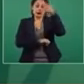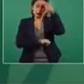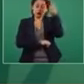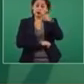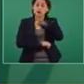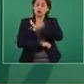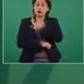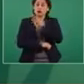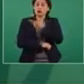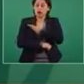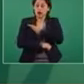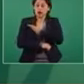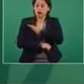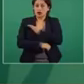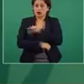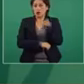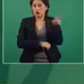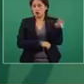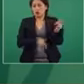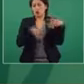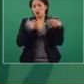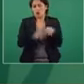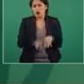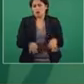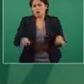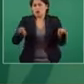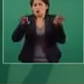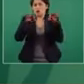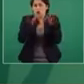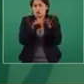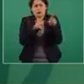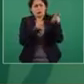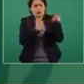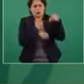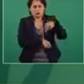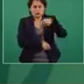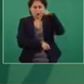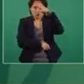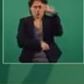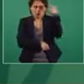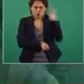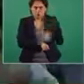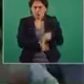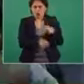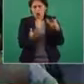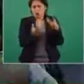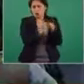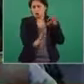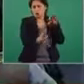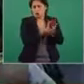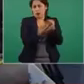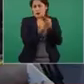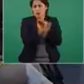mucha presencia en México con los bancos.